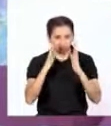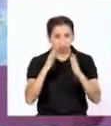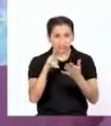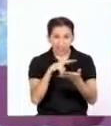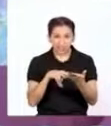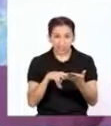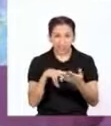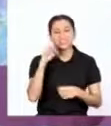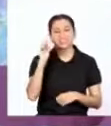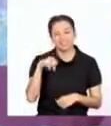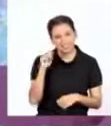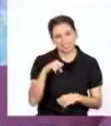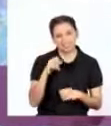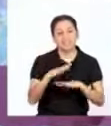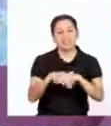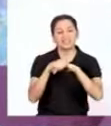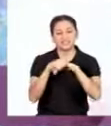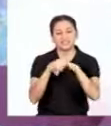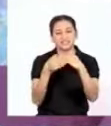tiempo a la lectura. ¡Sí!